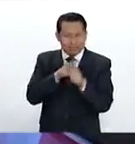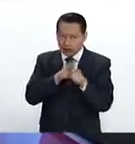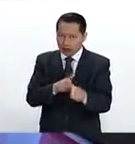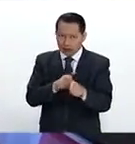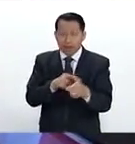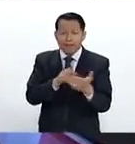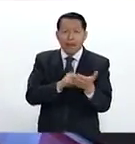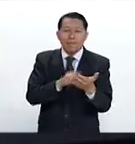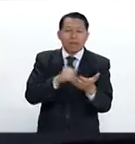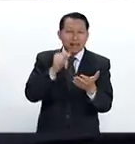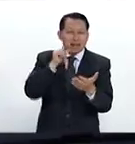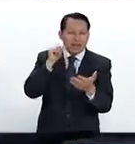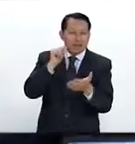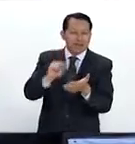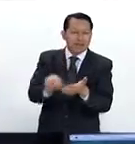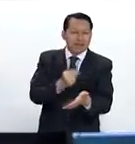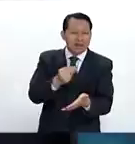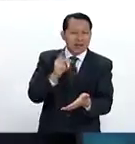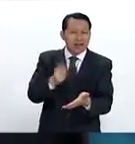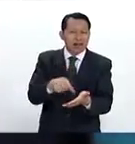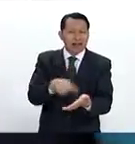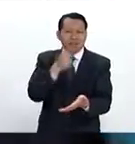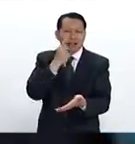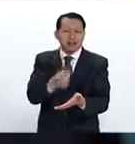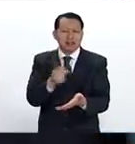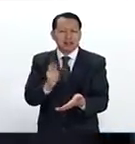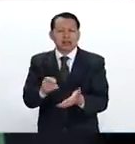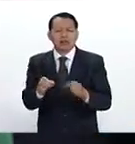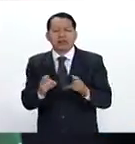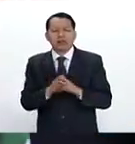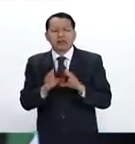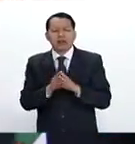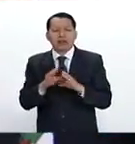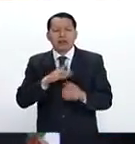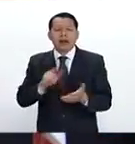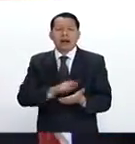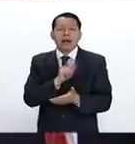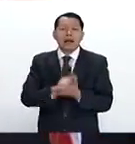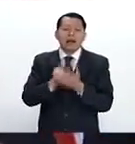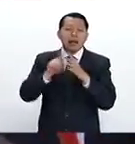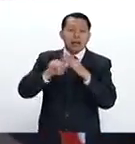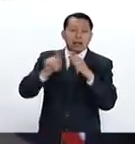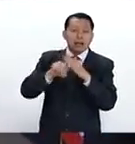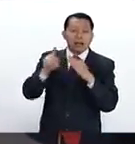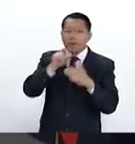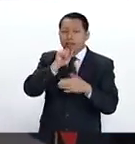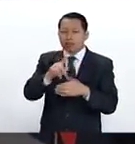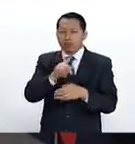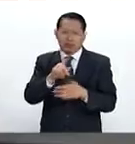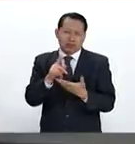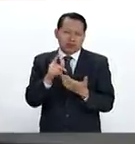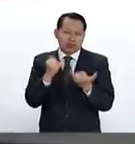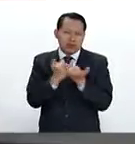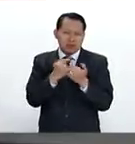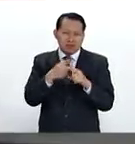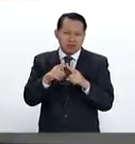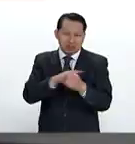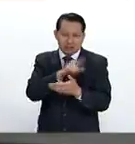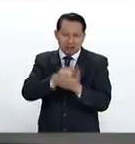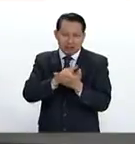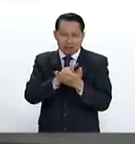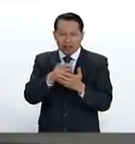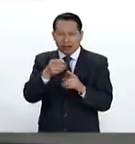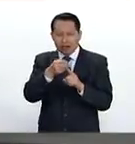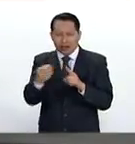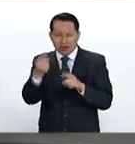es que aparentemente la ley de inmigración y nacionalidad, que es la ley que rige todas estas